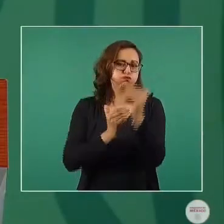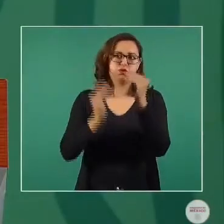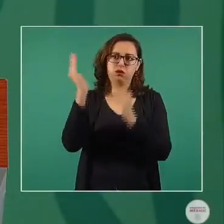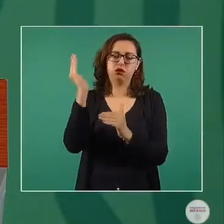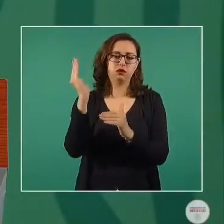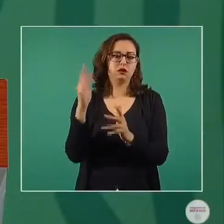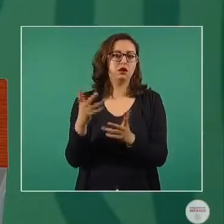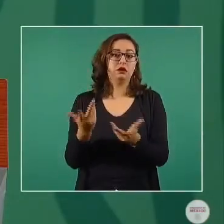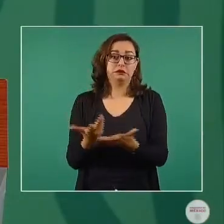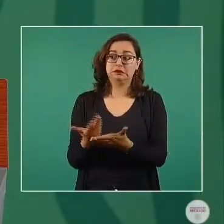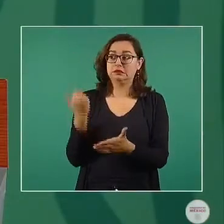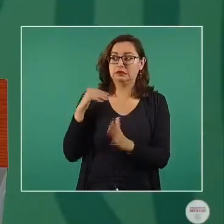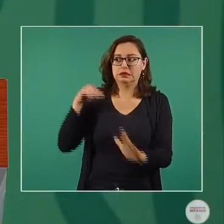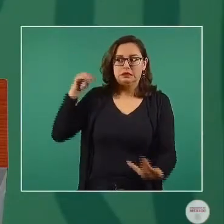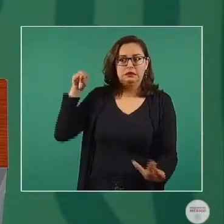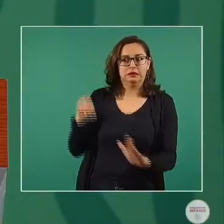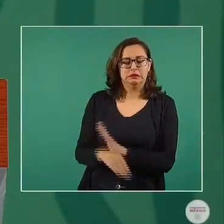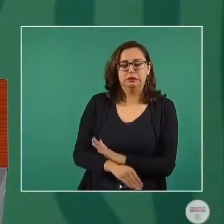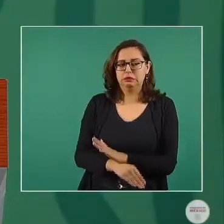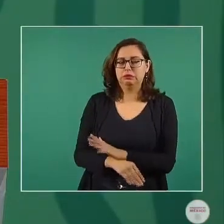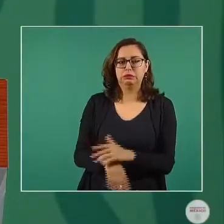en que se encontraba,